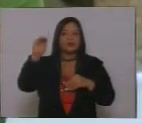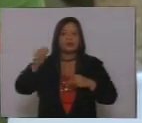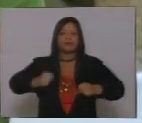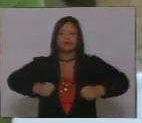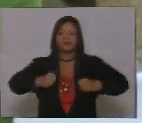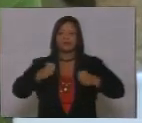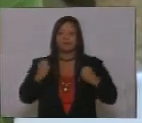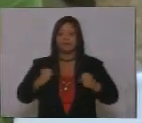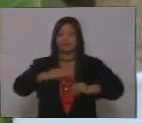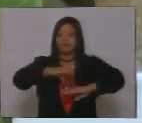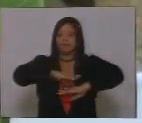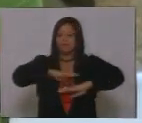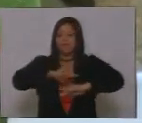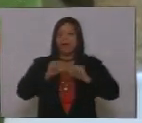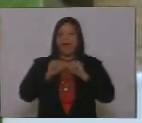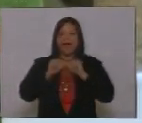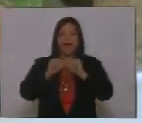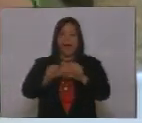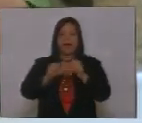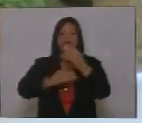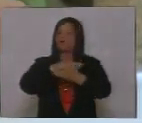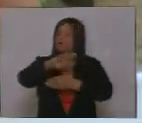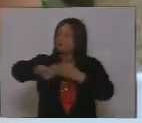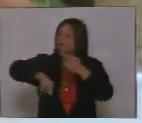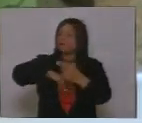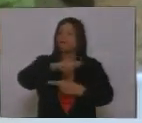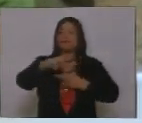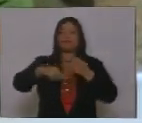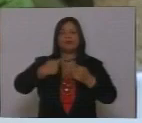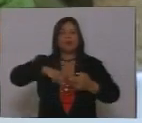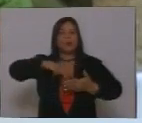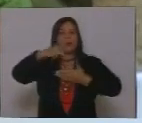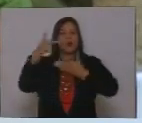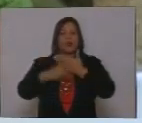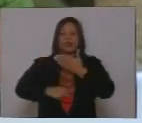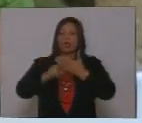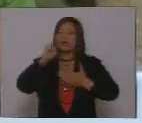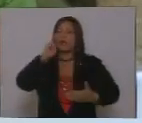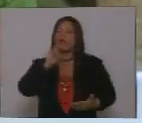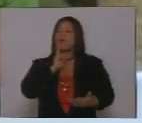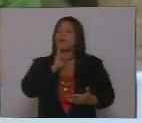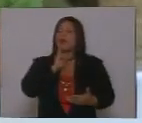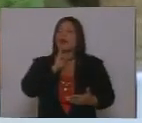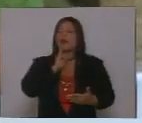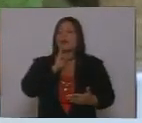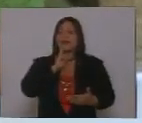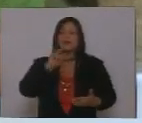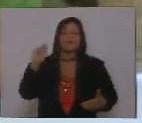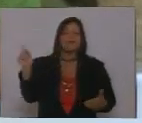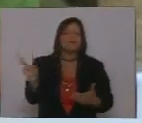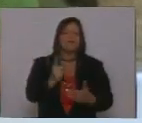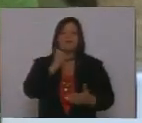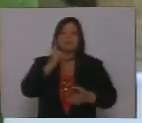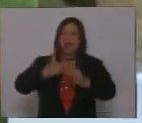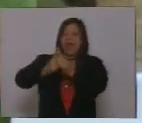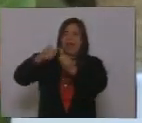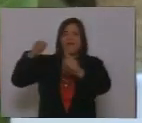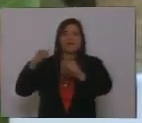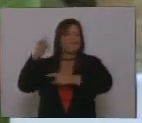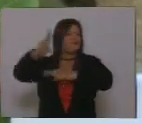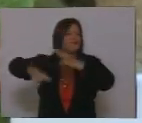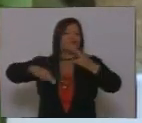garantizará la continuidad y hacer de nuestro proyecto político bolivariano la